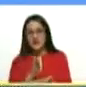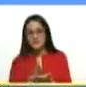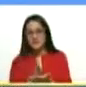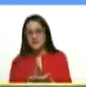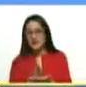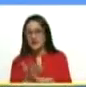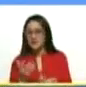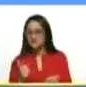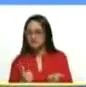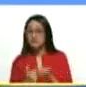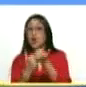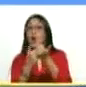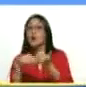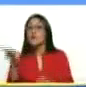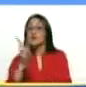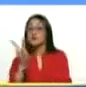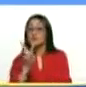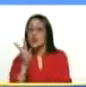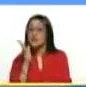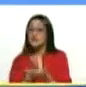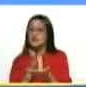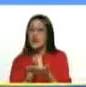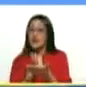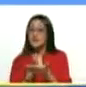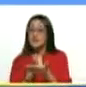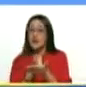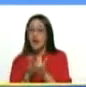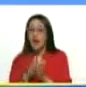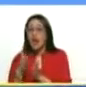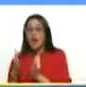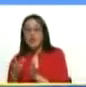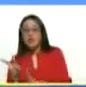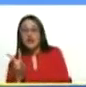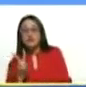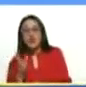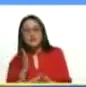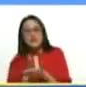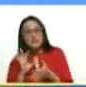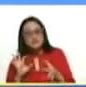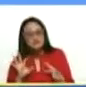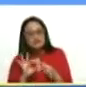con Venezuela, siempre estuvo a nuestro lado, siempre tendió su mano